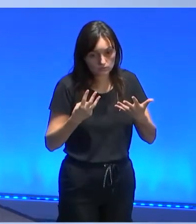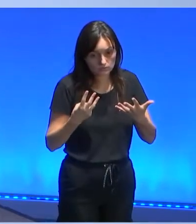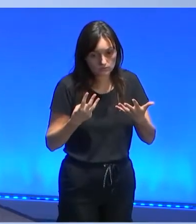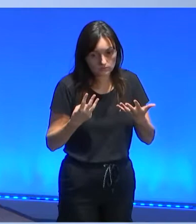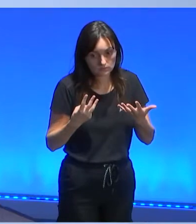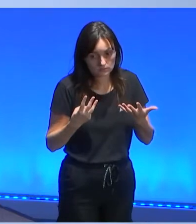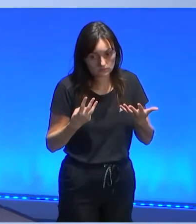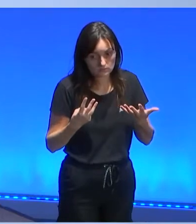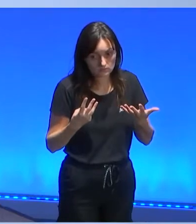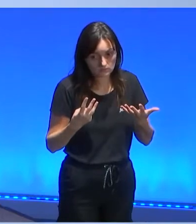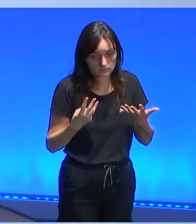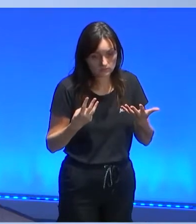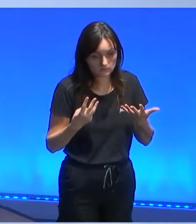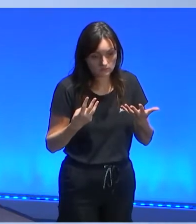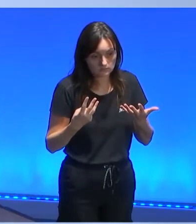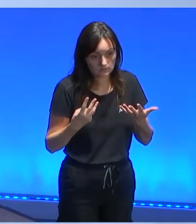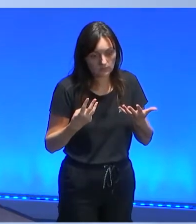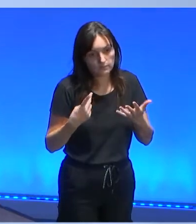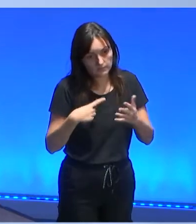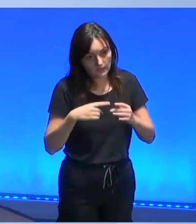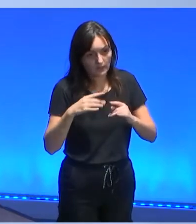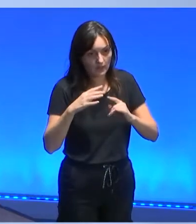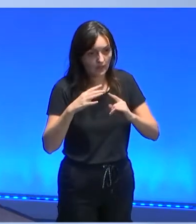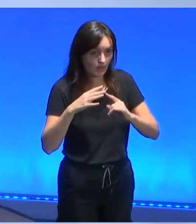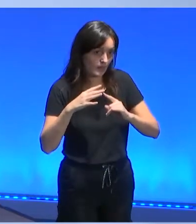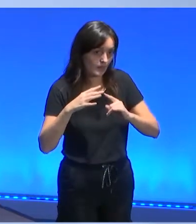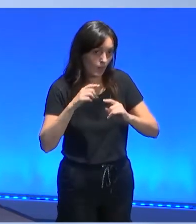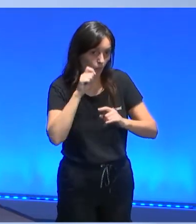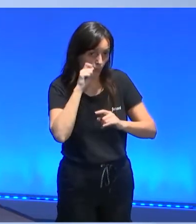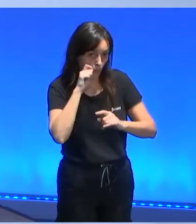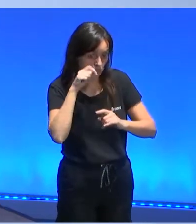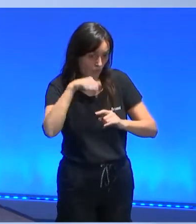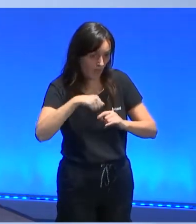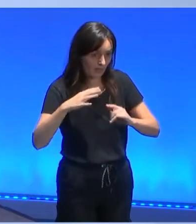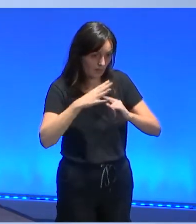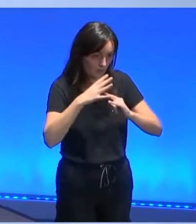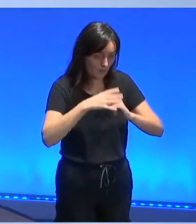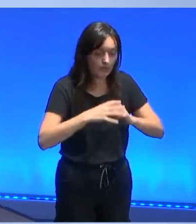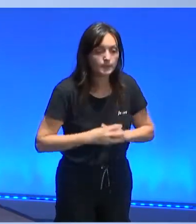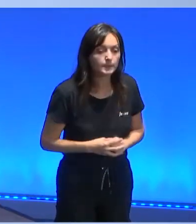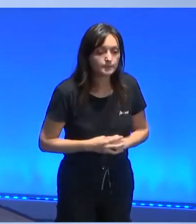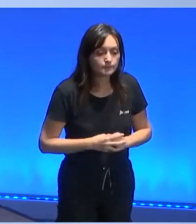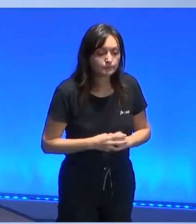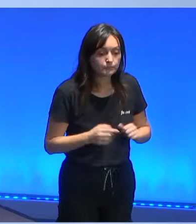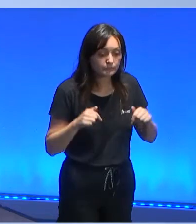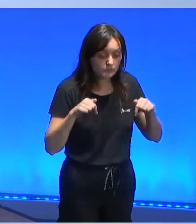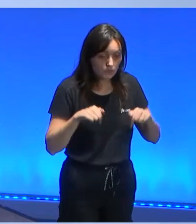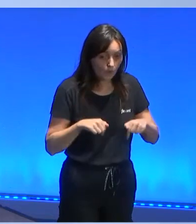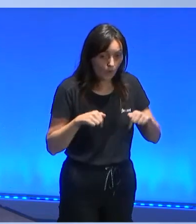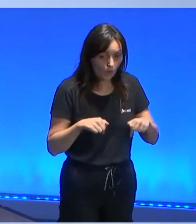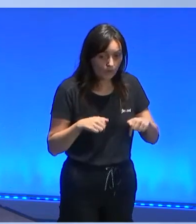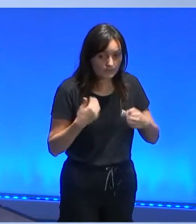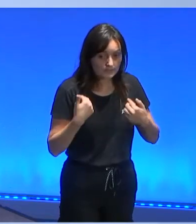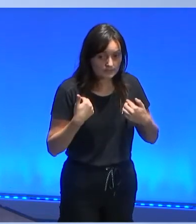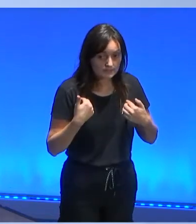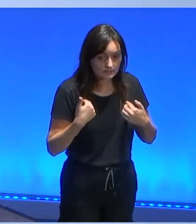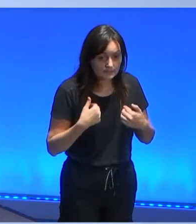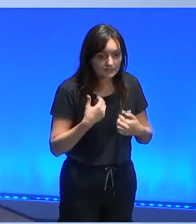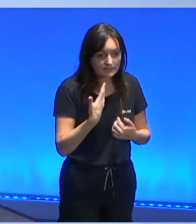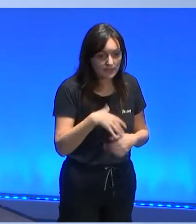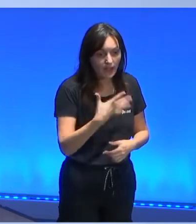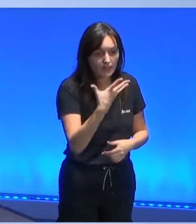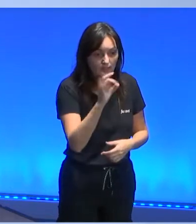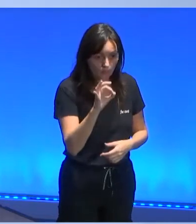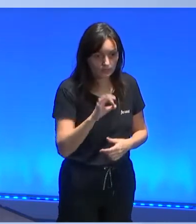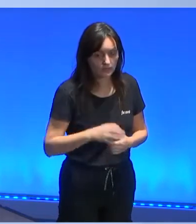8 y el de la ciudad de Les Arts y Les Ciències, del Museo Príncipe Felipe. Y hoy sois